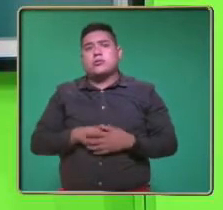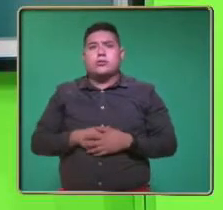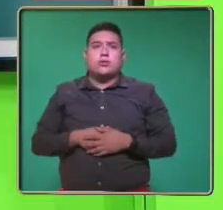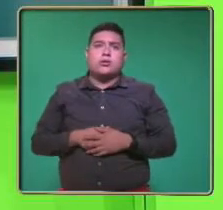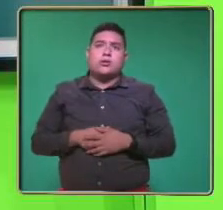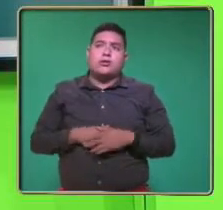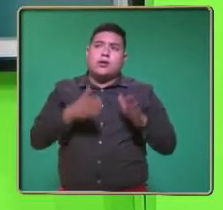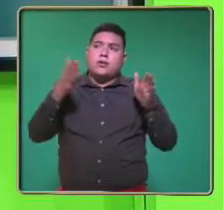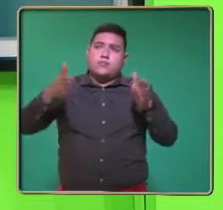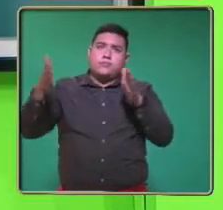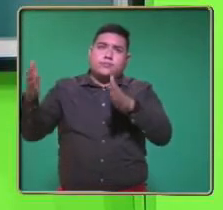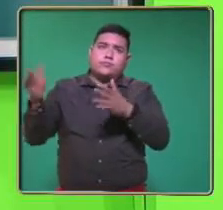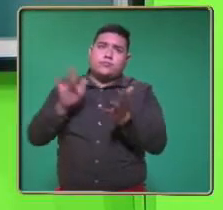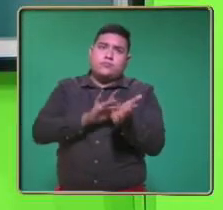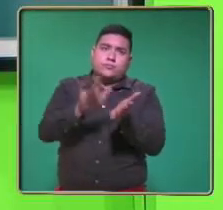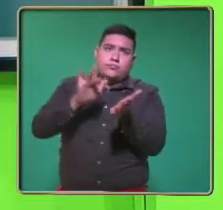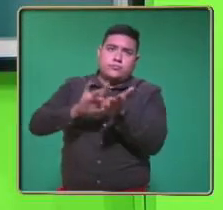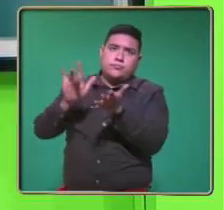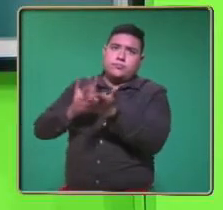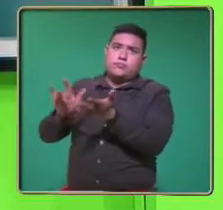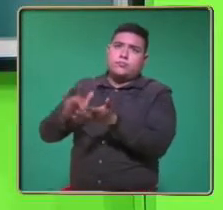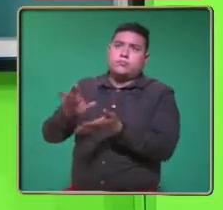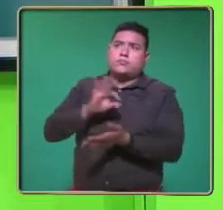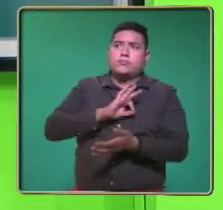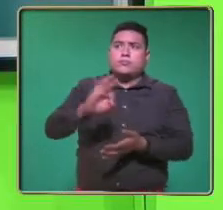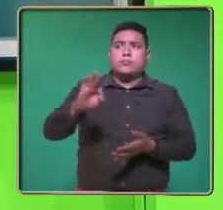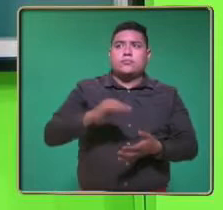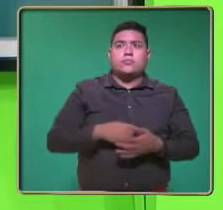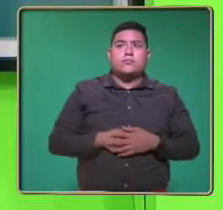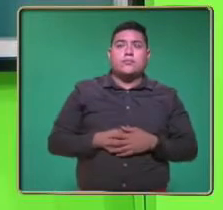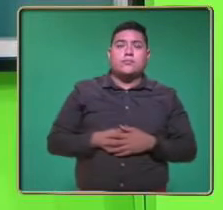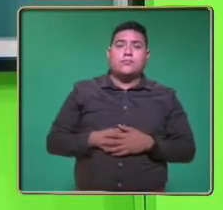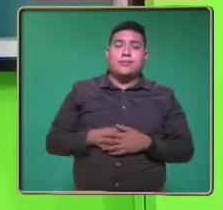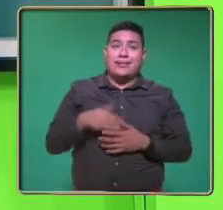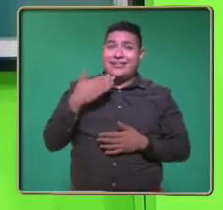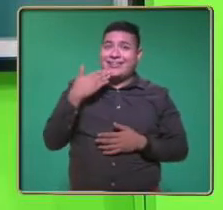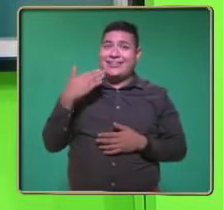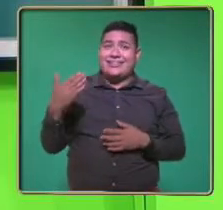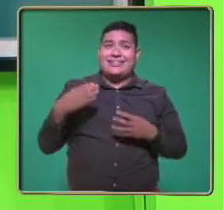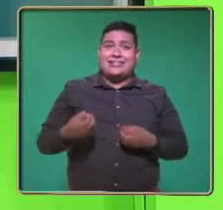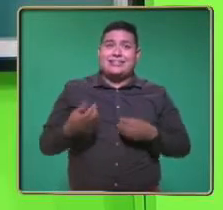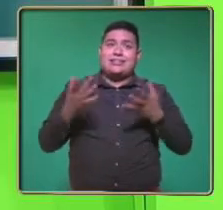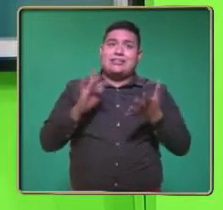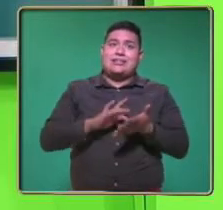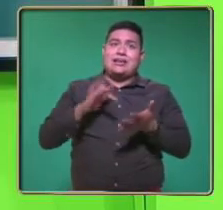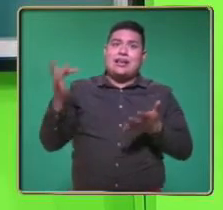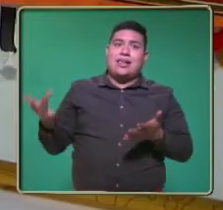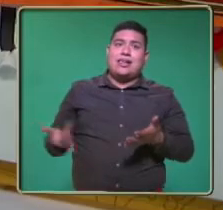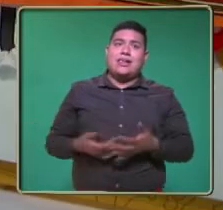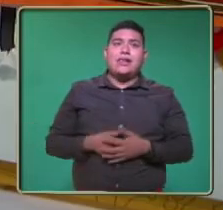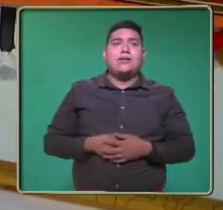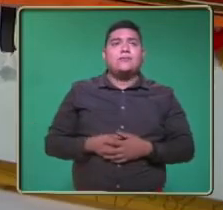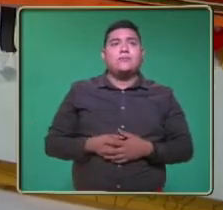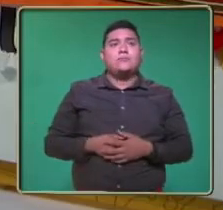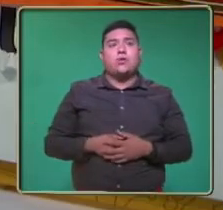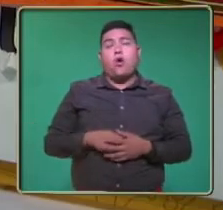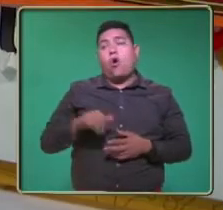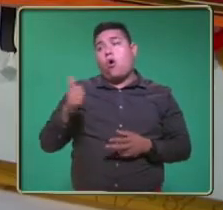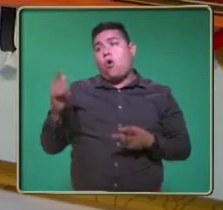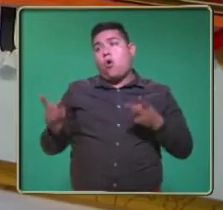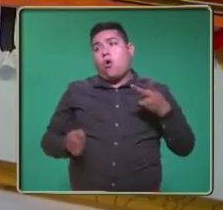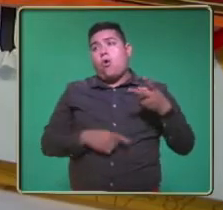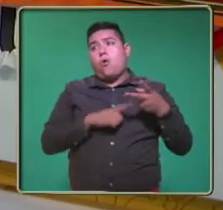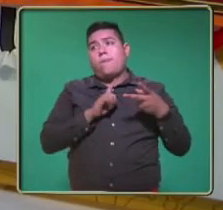de las áreas en las que tu hijo tiene necesidad. Muy bien, muchísimas gracias. Otro punto también muy importante